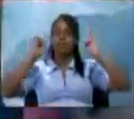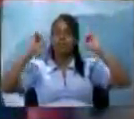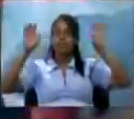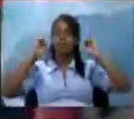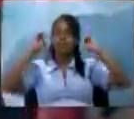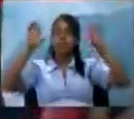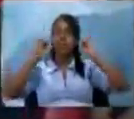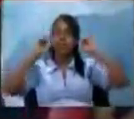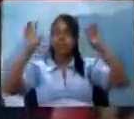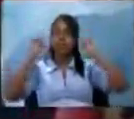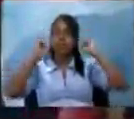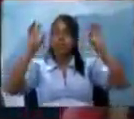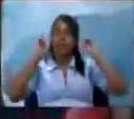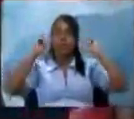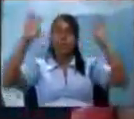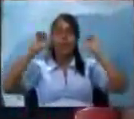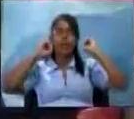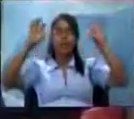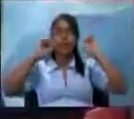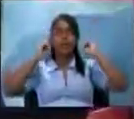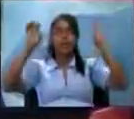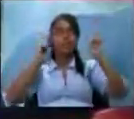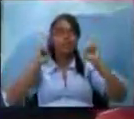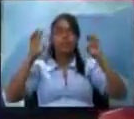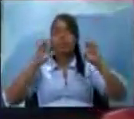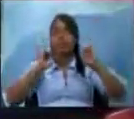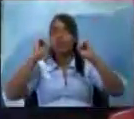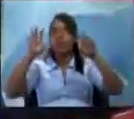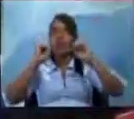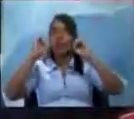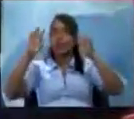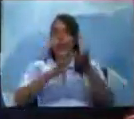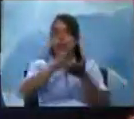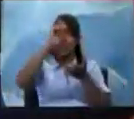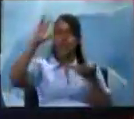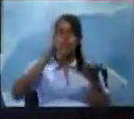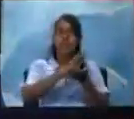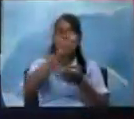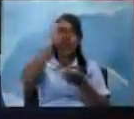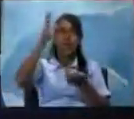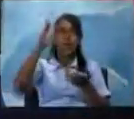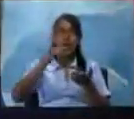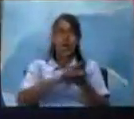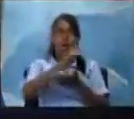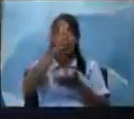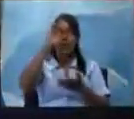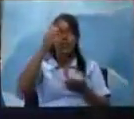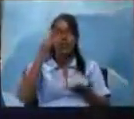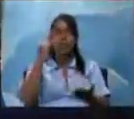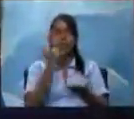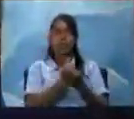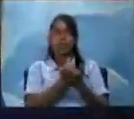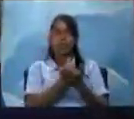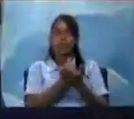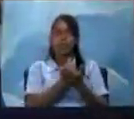Yeah. Gloria a Dios. Gloria a Dios. Gloria a Dios. Gloria a Dios. Gloria a Dios. Gloria a Dios. Gloria.